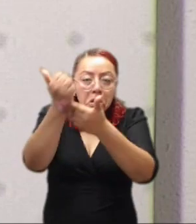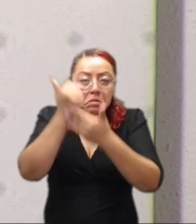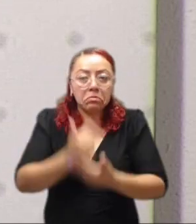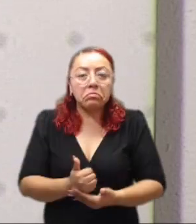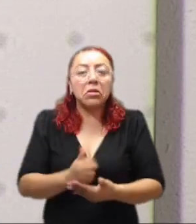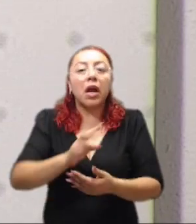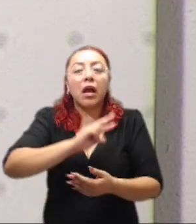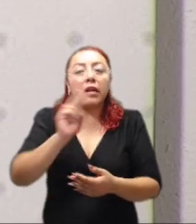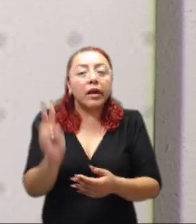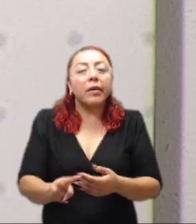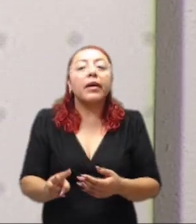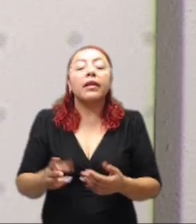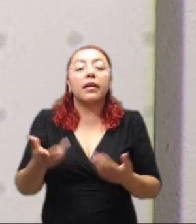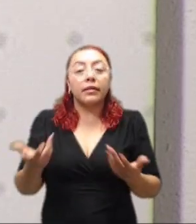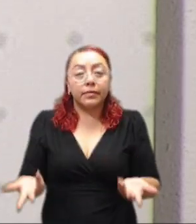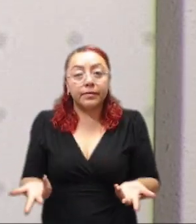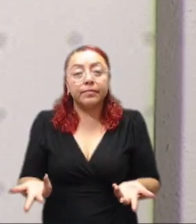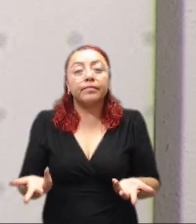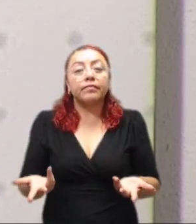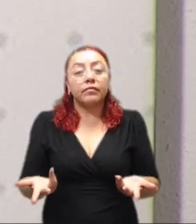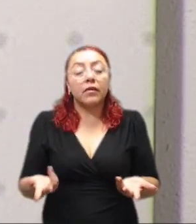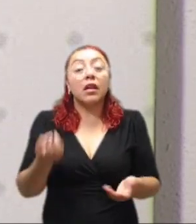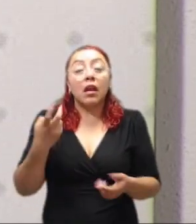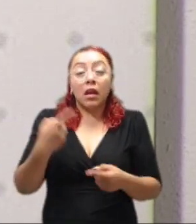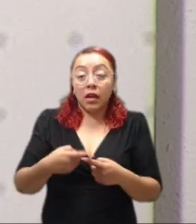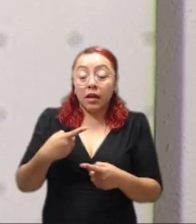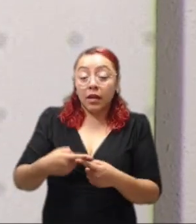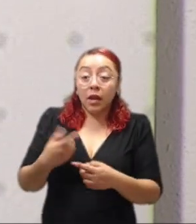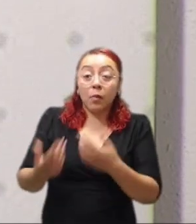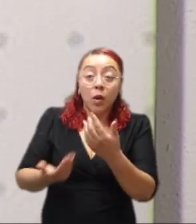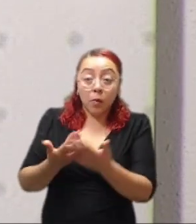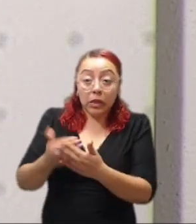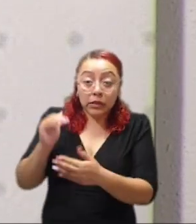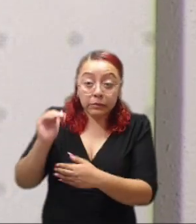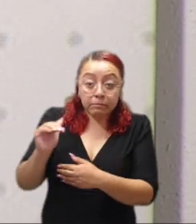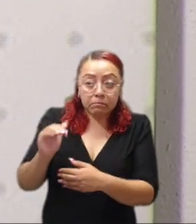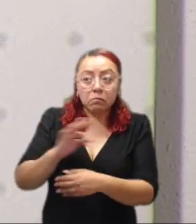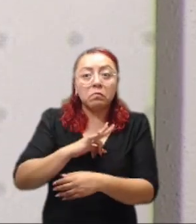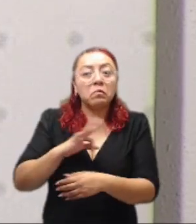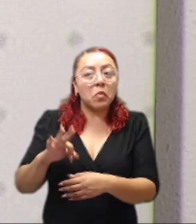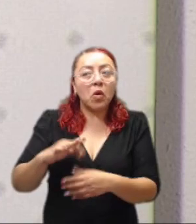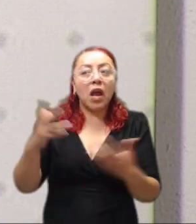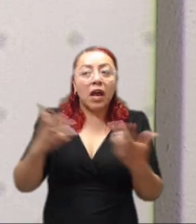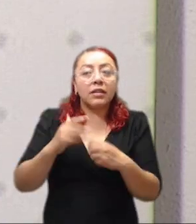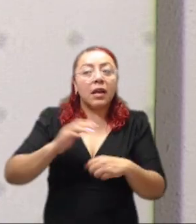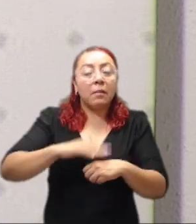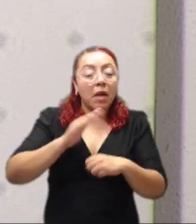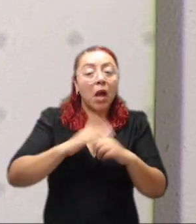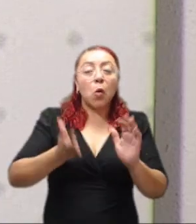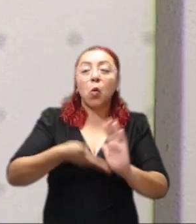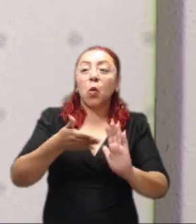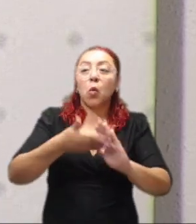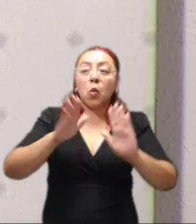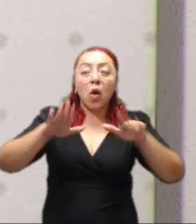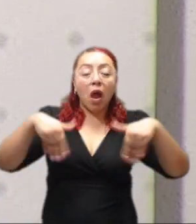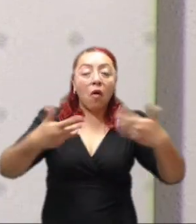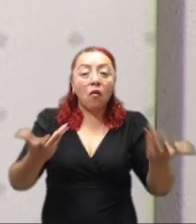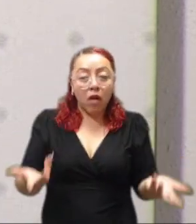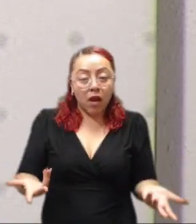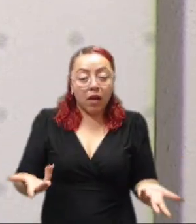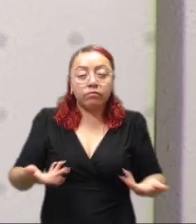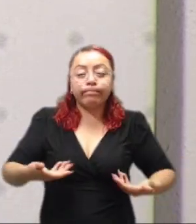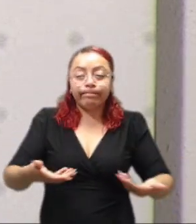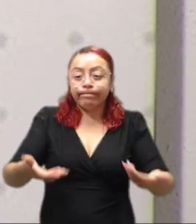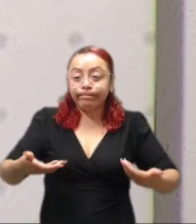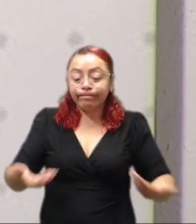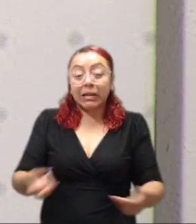verdaderamente lo propone y lo sustenta para poder hacer obra pública no olviden que